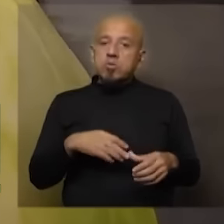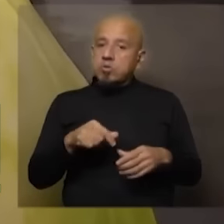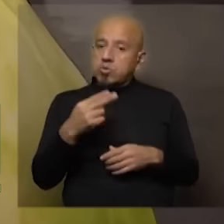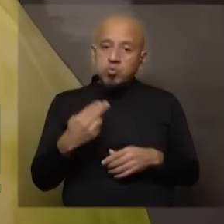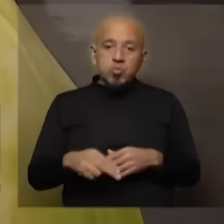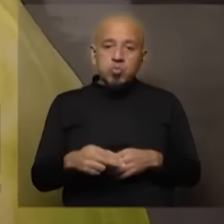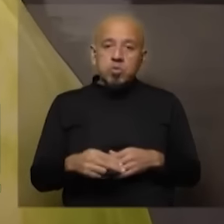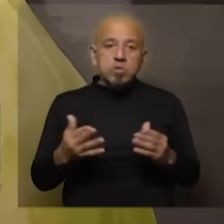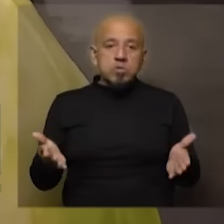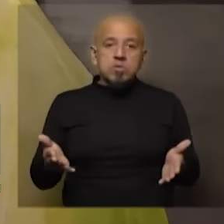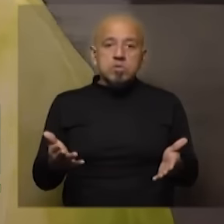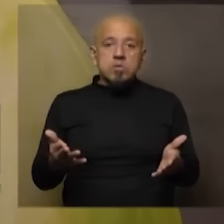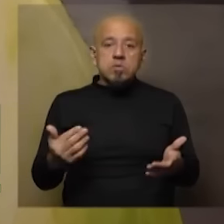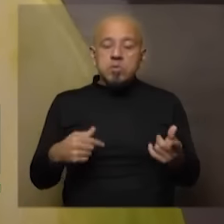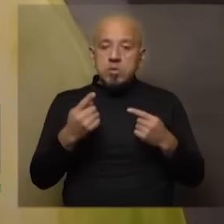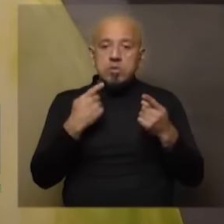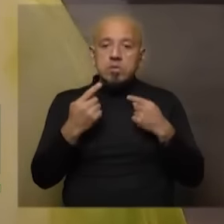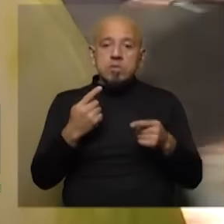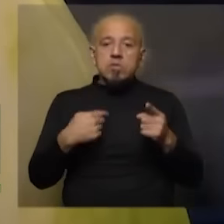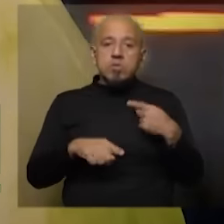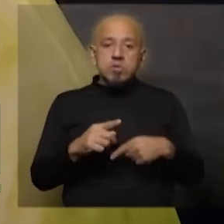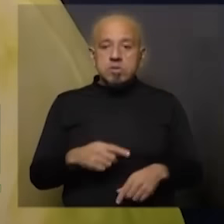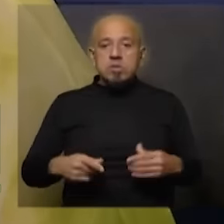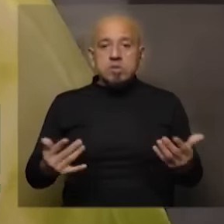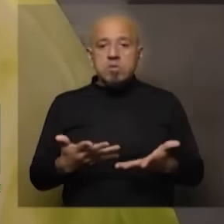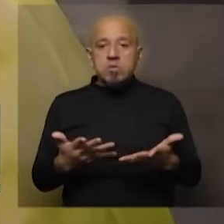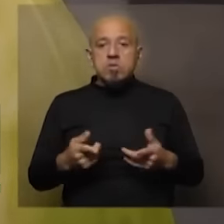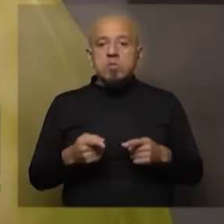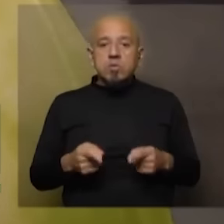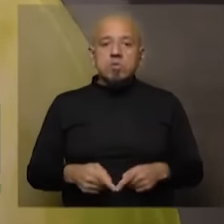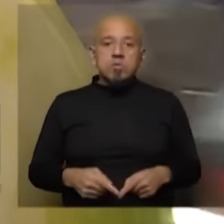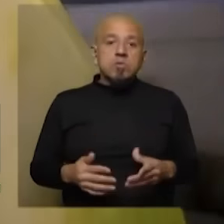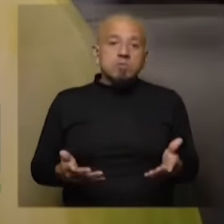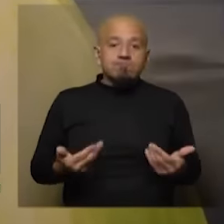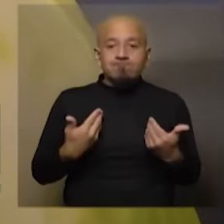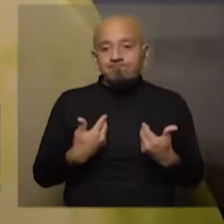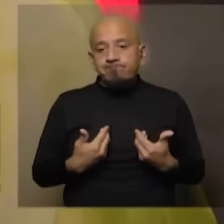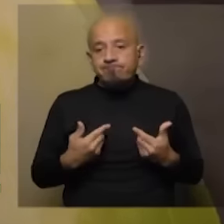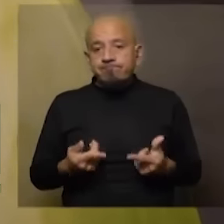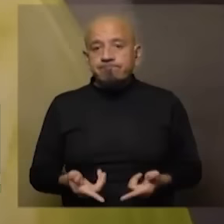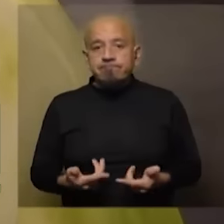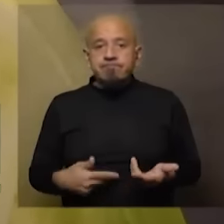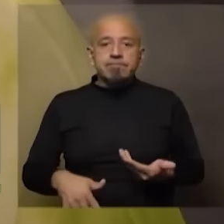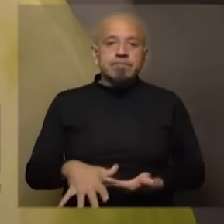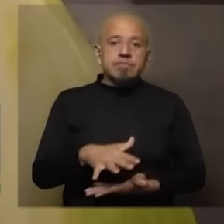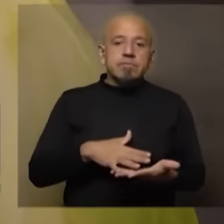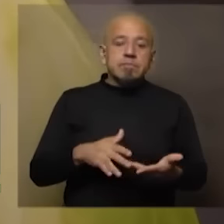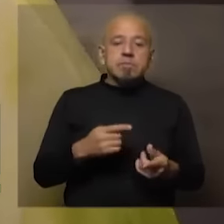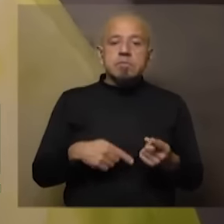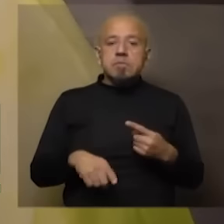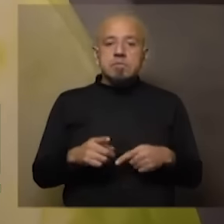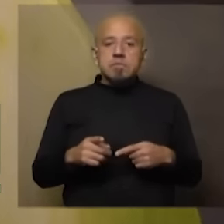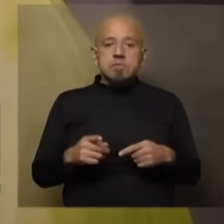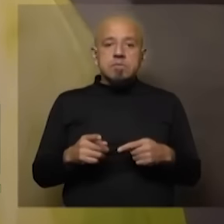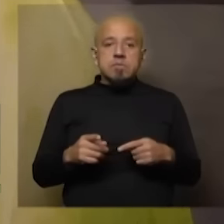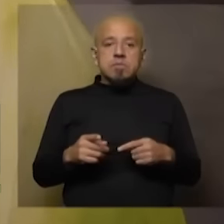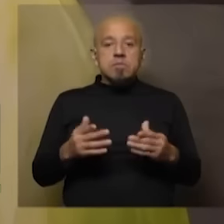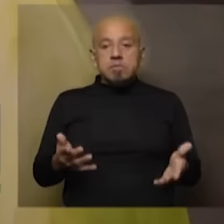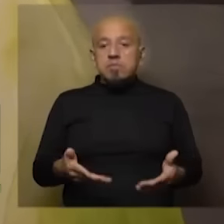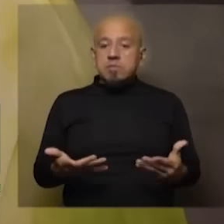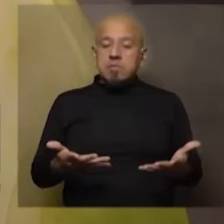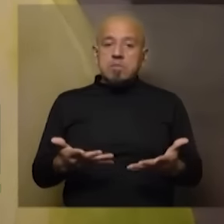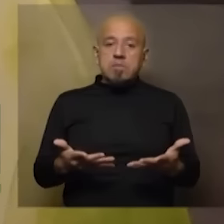nunca nadie les creyó cuando hablaran. Así que ahora, cuando esto está pasando, lamentamos que sea en esta situación tan mediática, que ahora